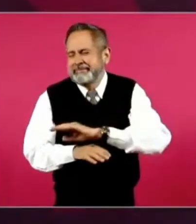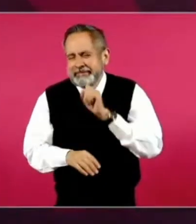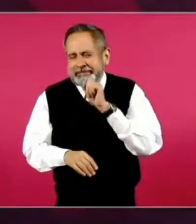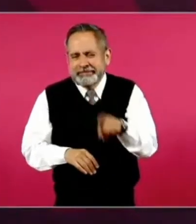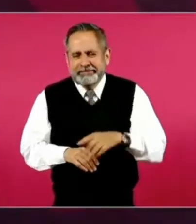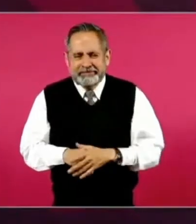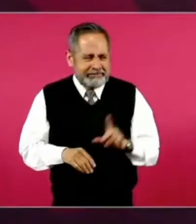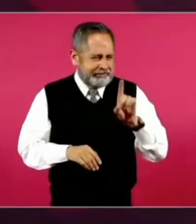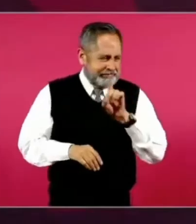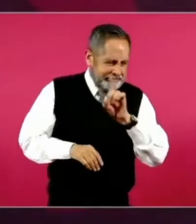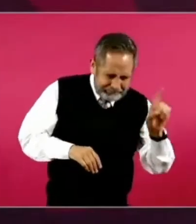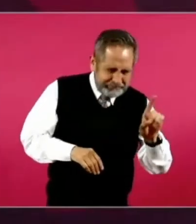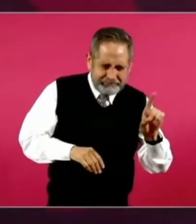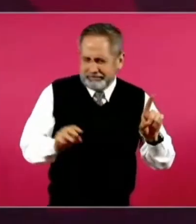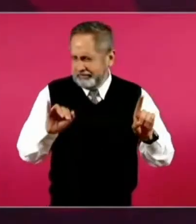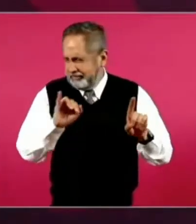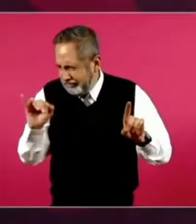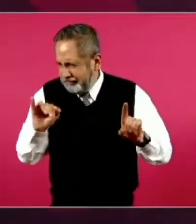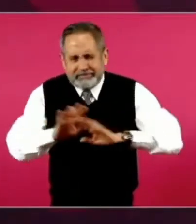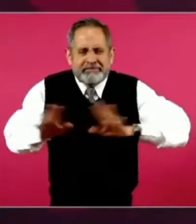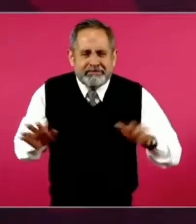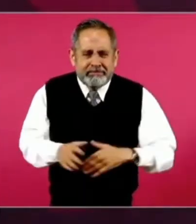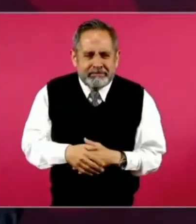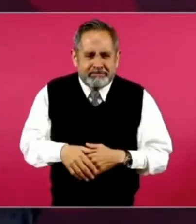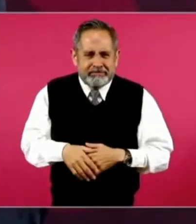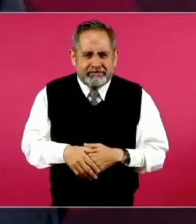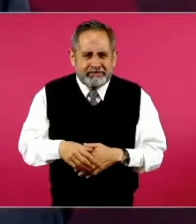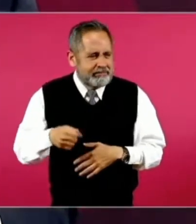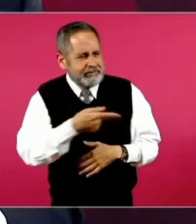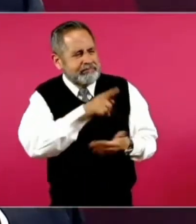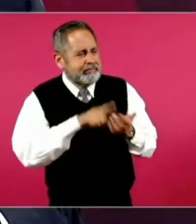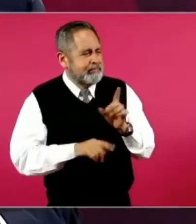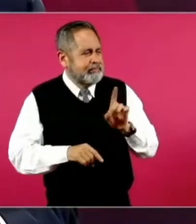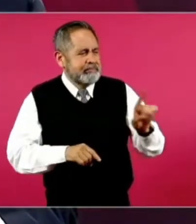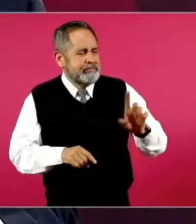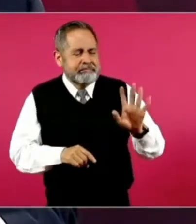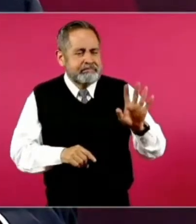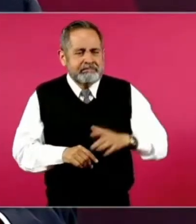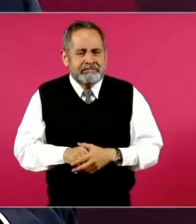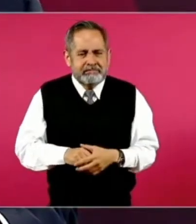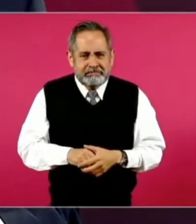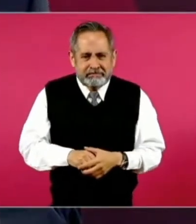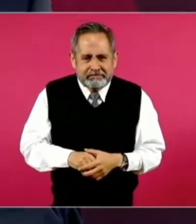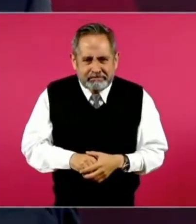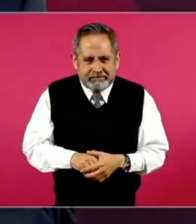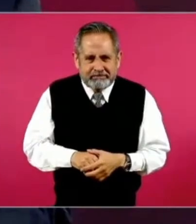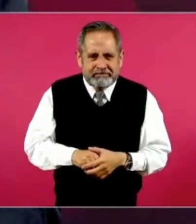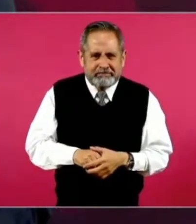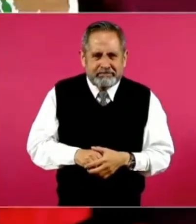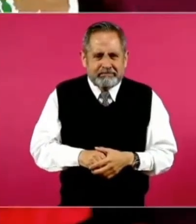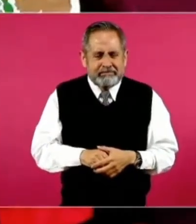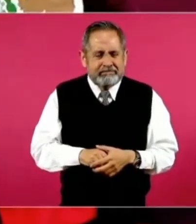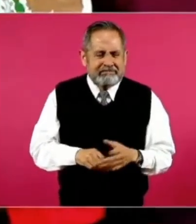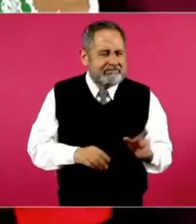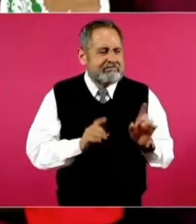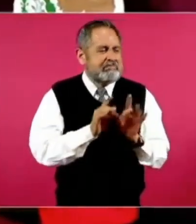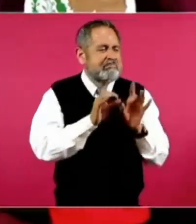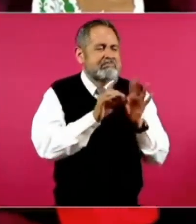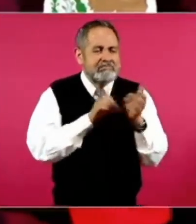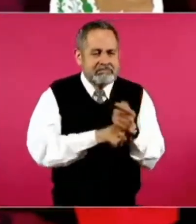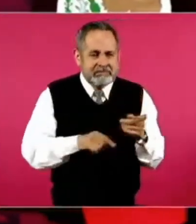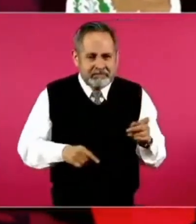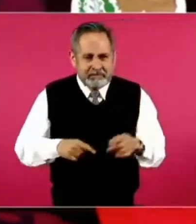es derecha y ni les llamo de derecha. No fue casual que